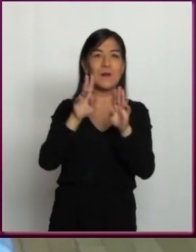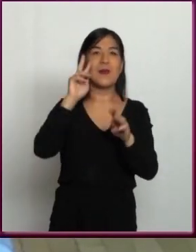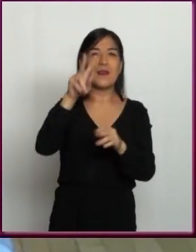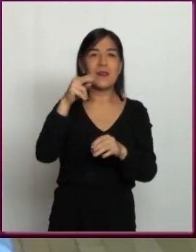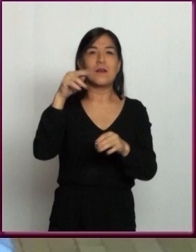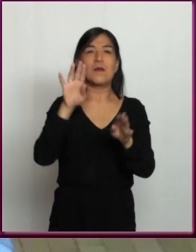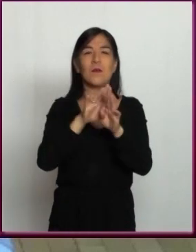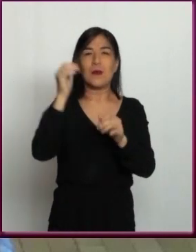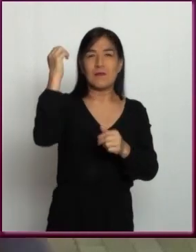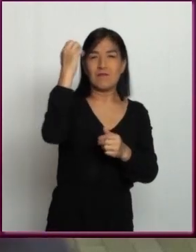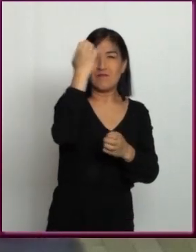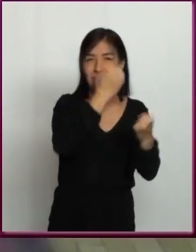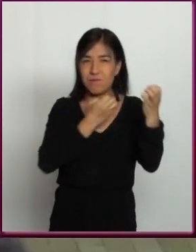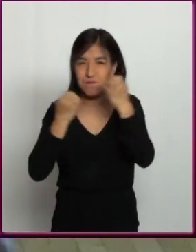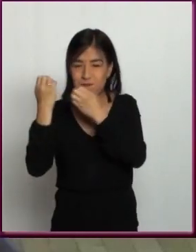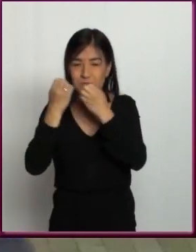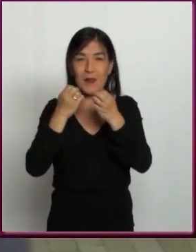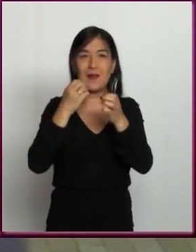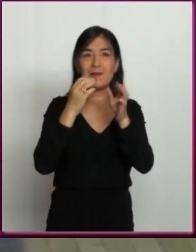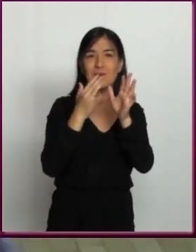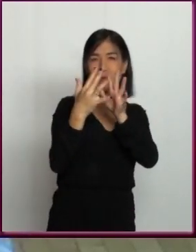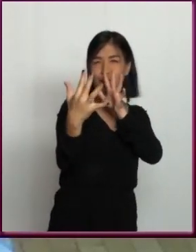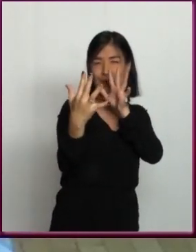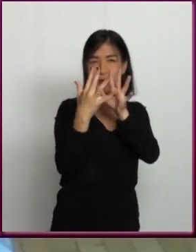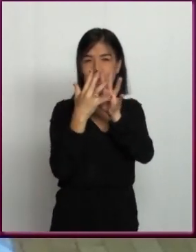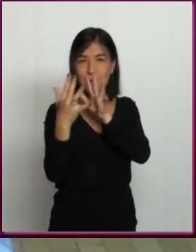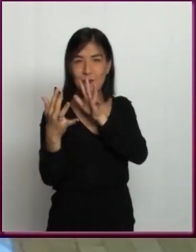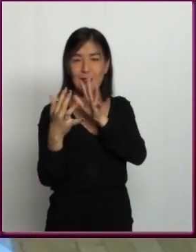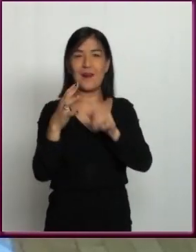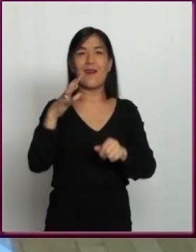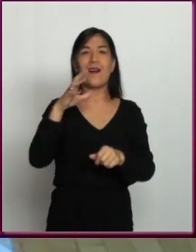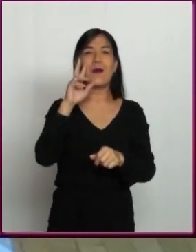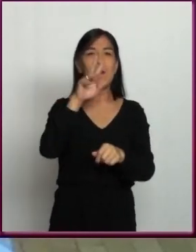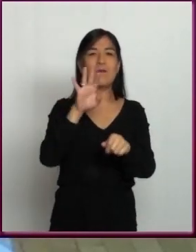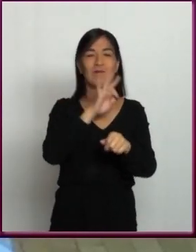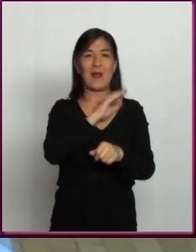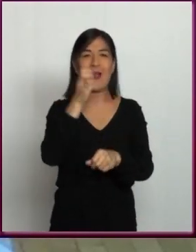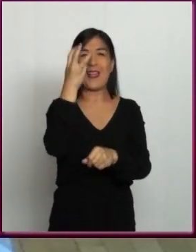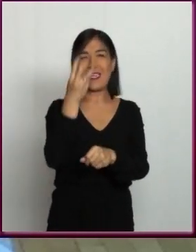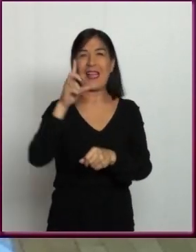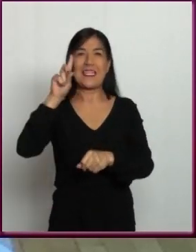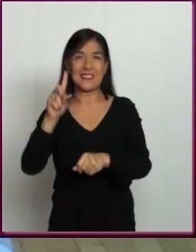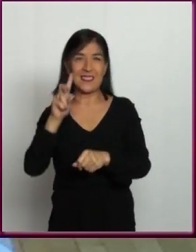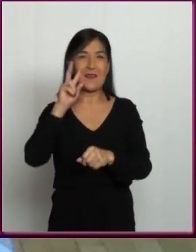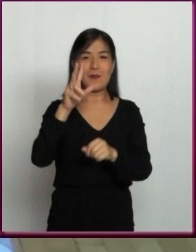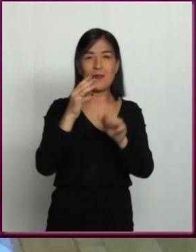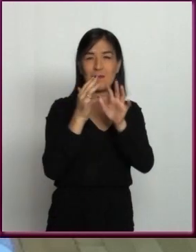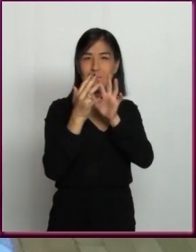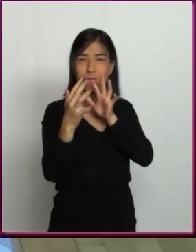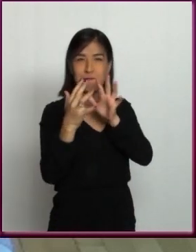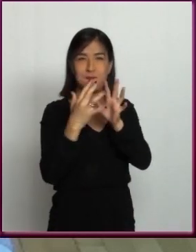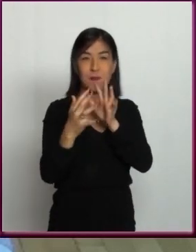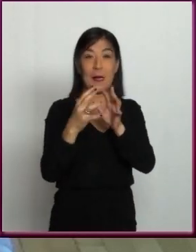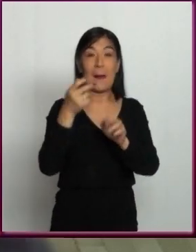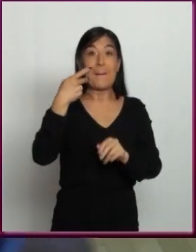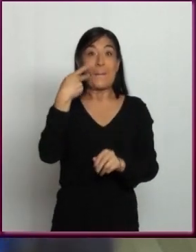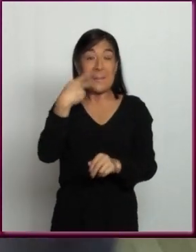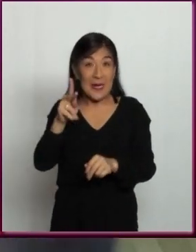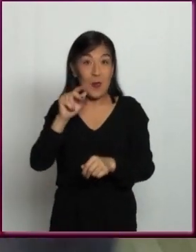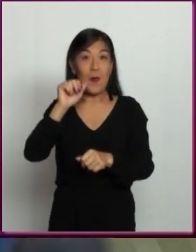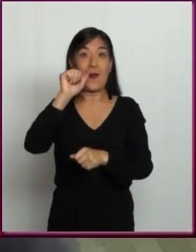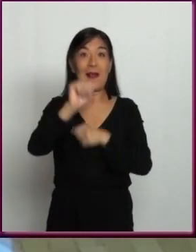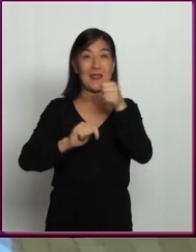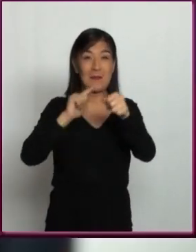color, es un análisis tridimensional. Tú tienes los ojos porque ves en 3 dimensiones, en estéreo. Pero los insectos son cosas